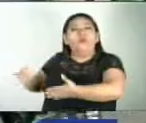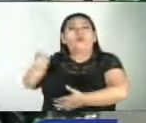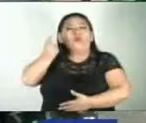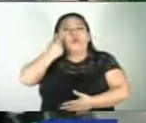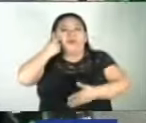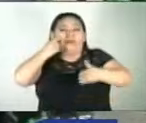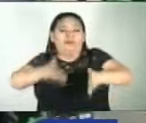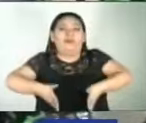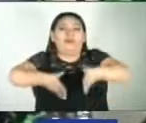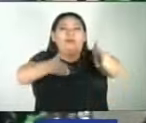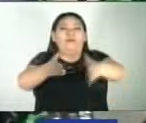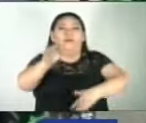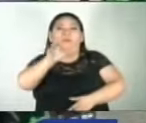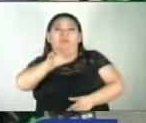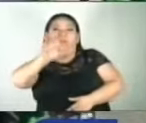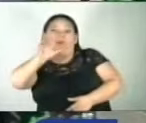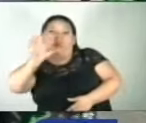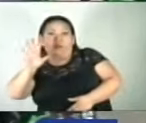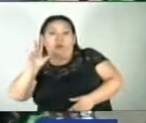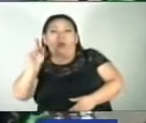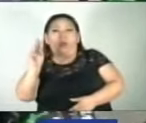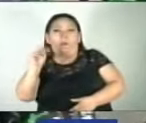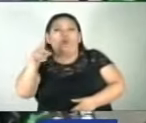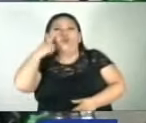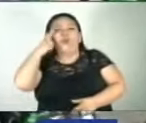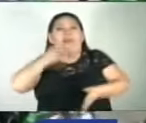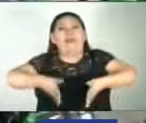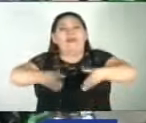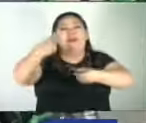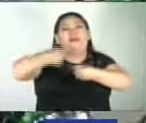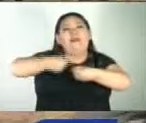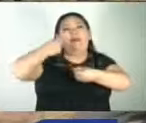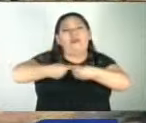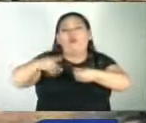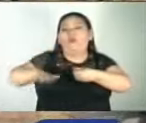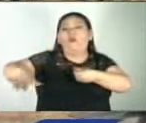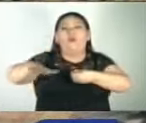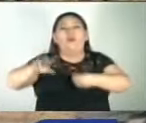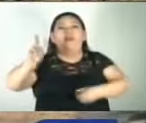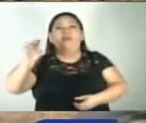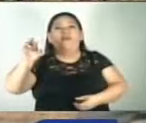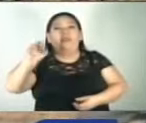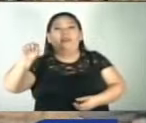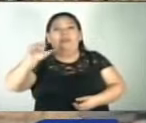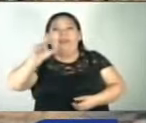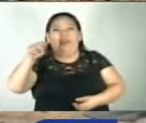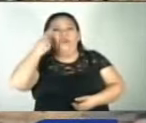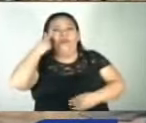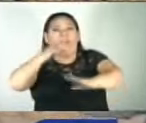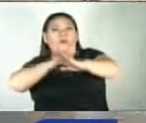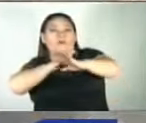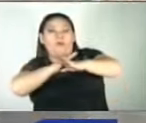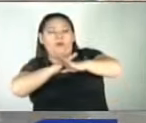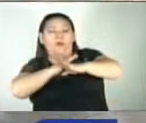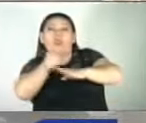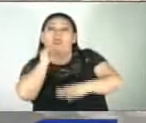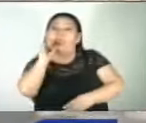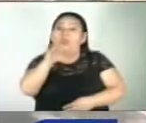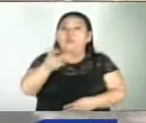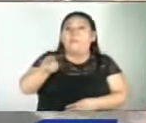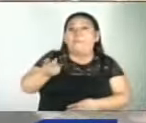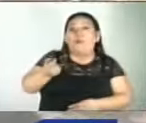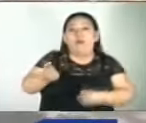kilómetro 35 de la carretera Quetzaltepeque, está en las cercanías de Ciudad Versalles, en San Juan Opico. De acuerdo a la Policía Nacional Civil,